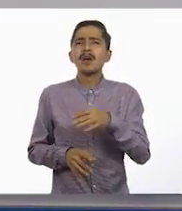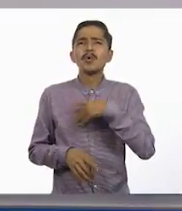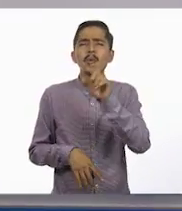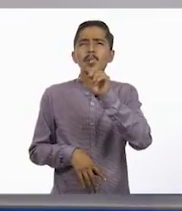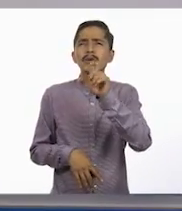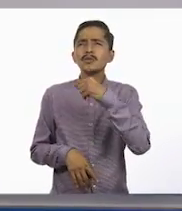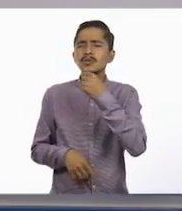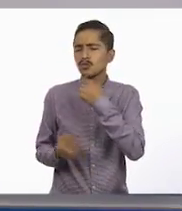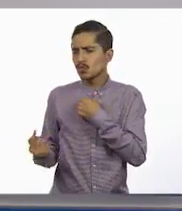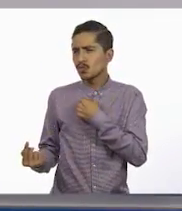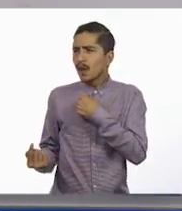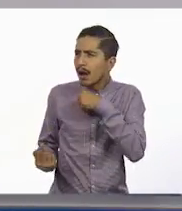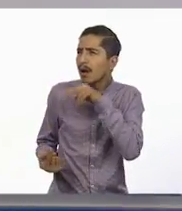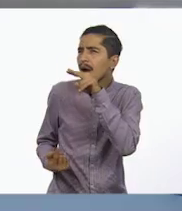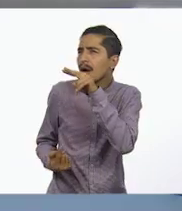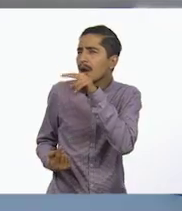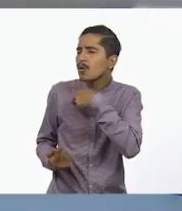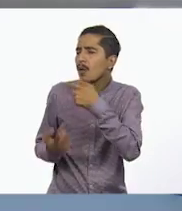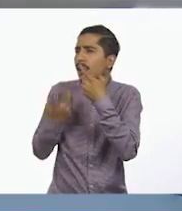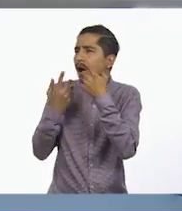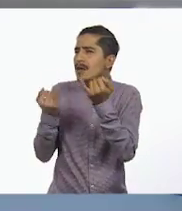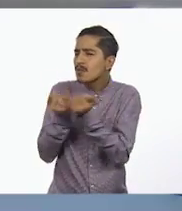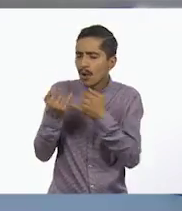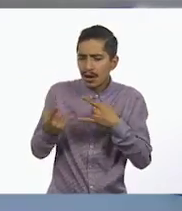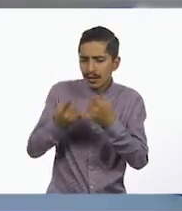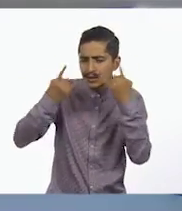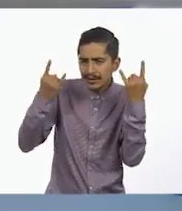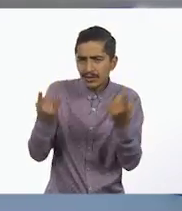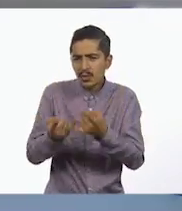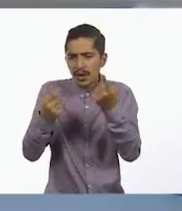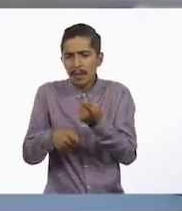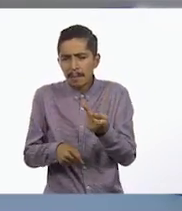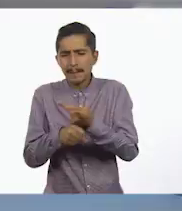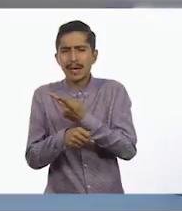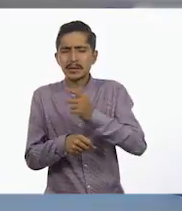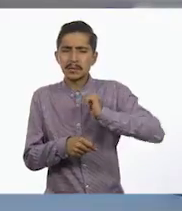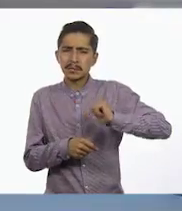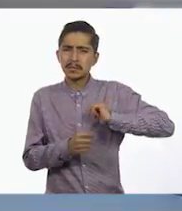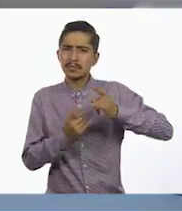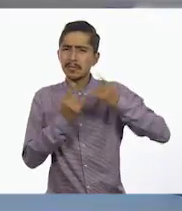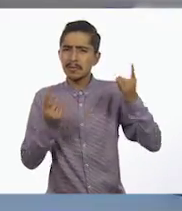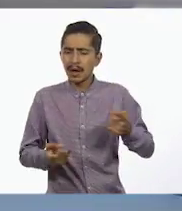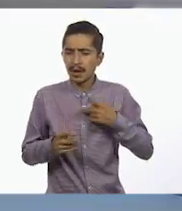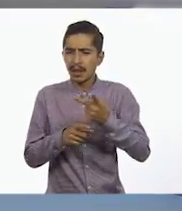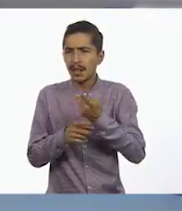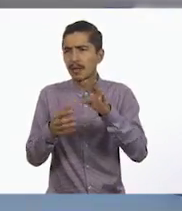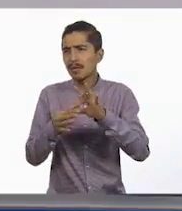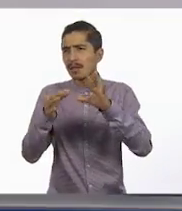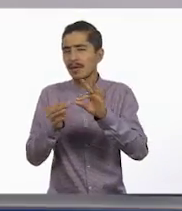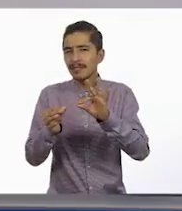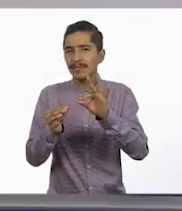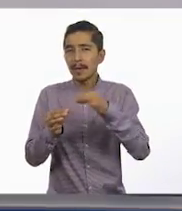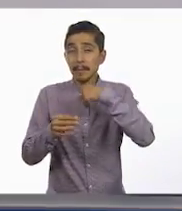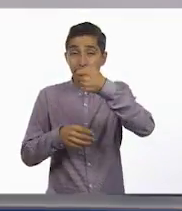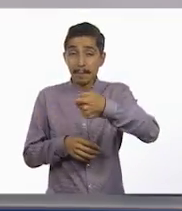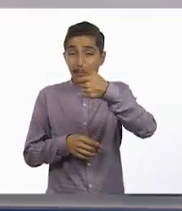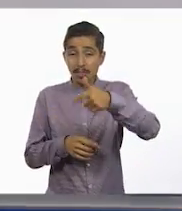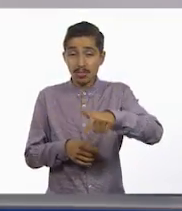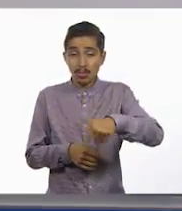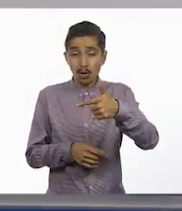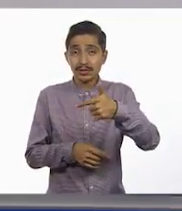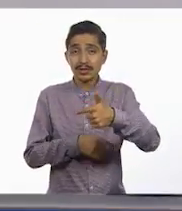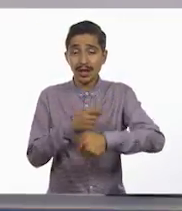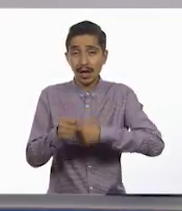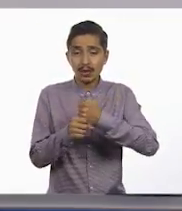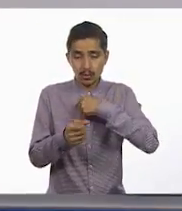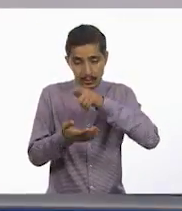yo dije, yo quiero también tener anécdotas o historias de lo que ocurre en tu pasado. Y tuve mi primera anécdota a los 12 y tomé